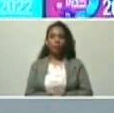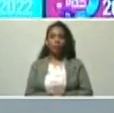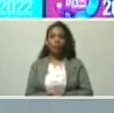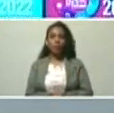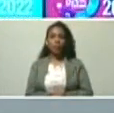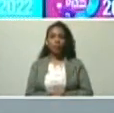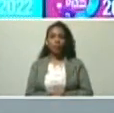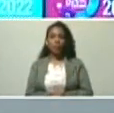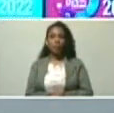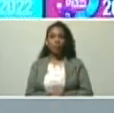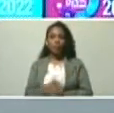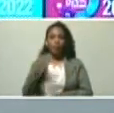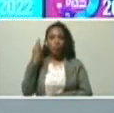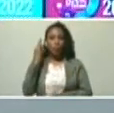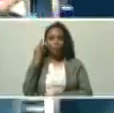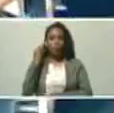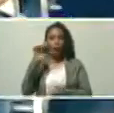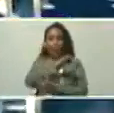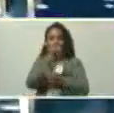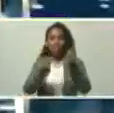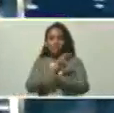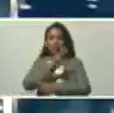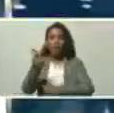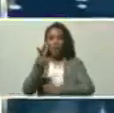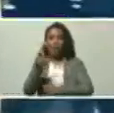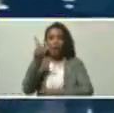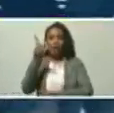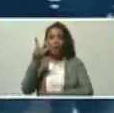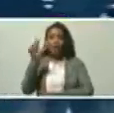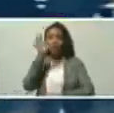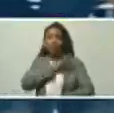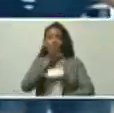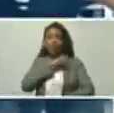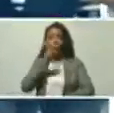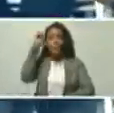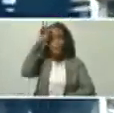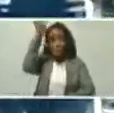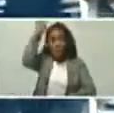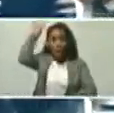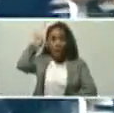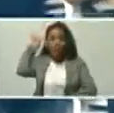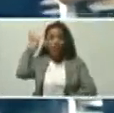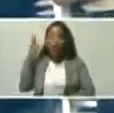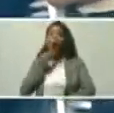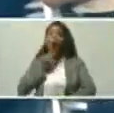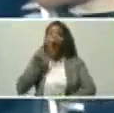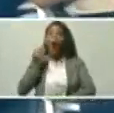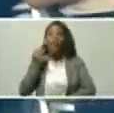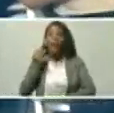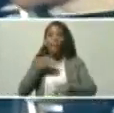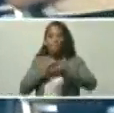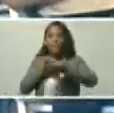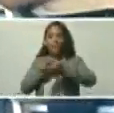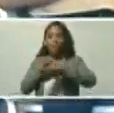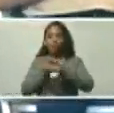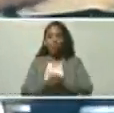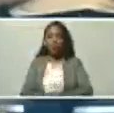Gabriela Jiménez, al vicepresidente del socialismo, Mervi Maldonado, joven ministro,